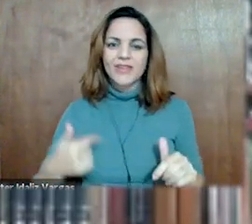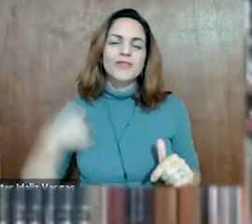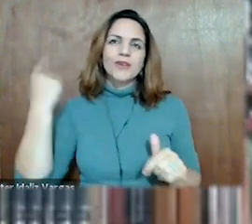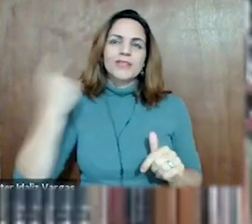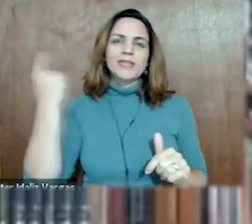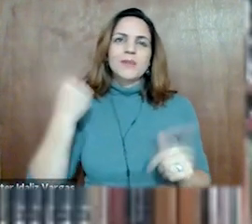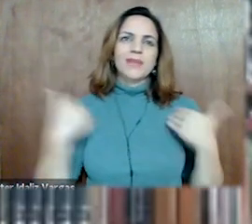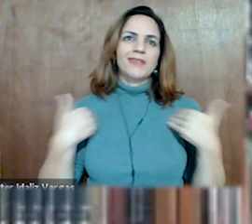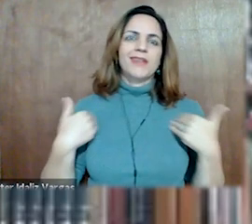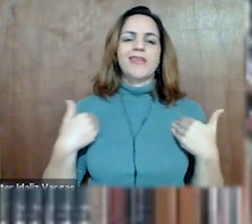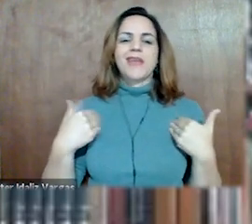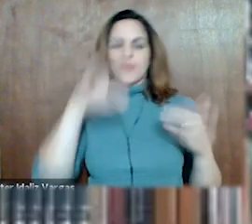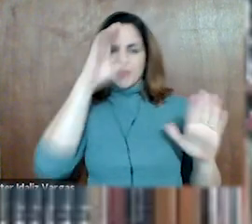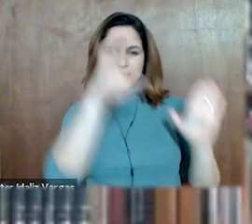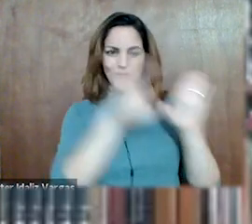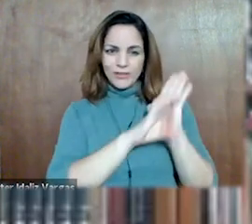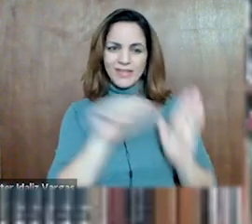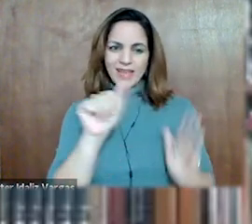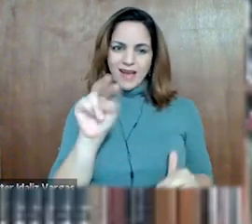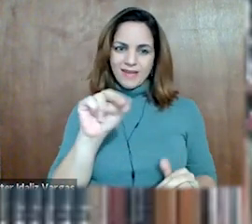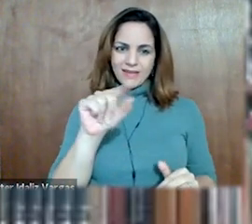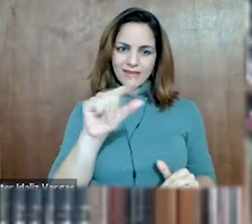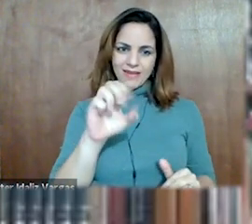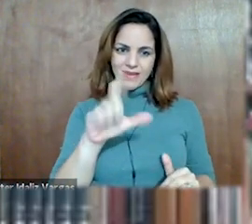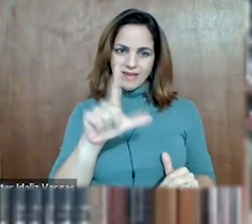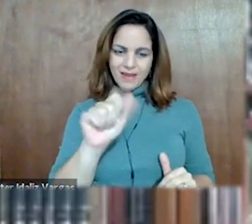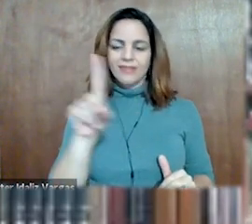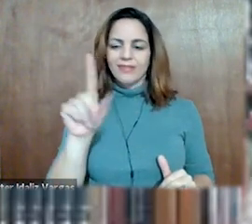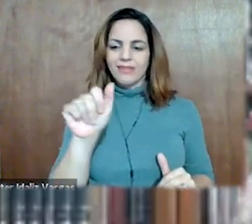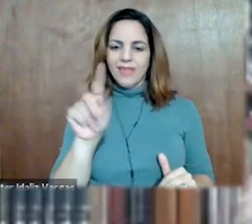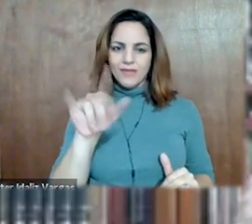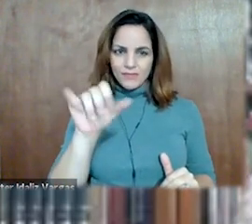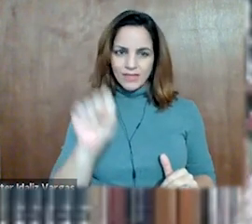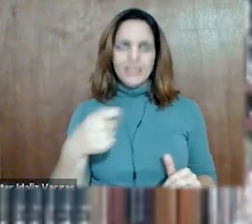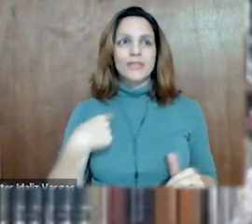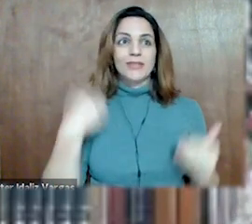un retrato de Angela Davis, recuerdo perfectamente eso, me parece que es una